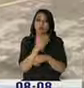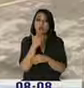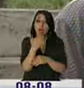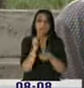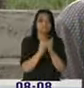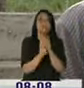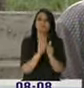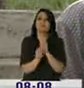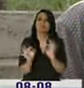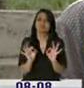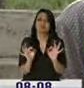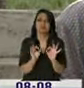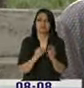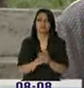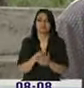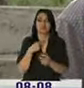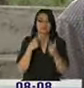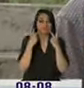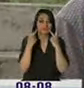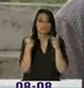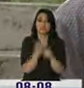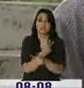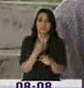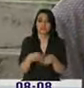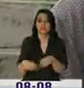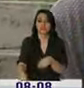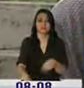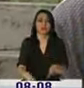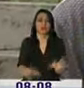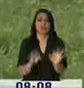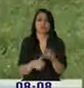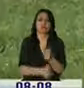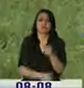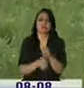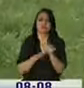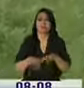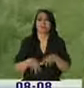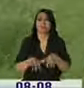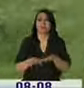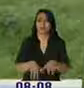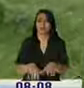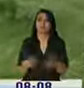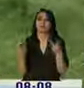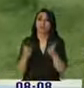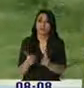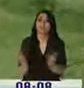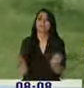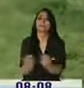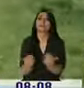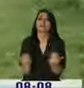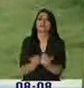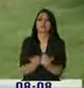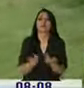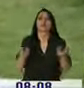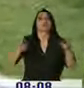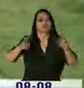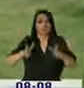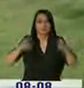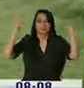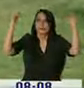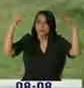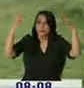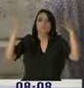Es peligroso y tú encuentras vidrios, encuentras popós de perritos. La basura y la falta de luminarias sería otro